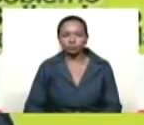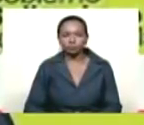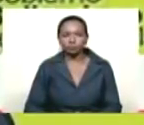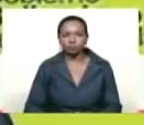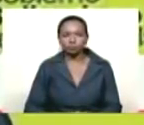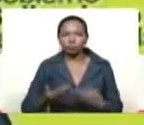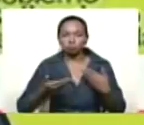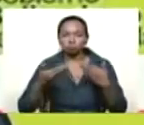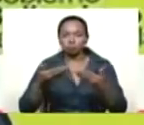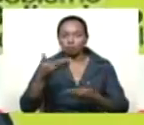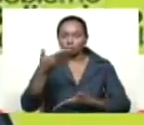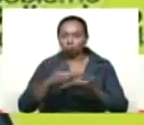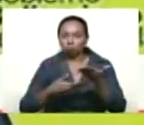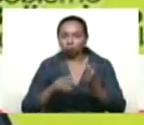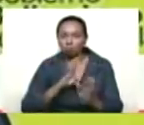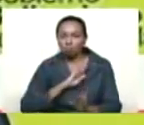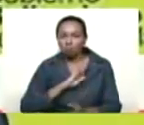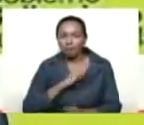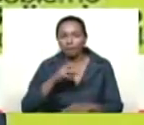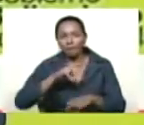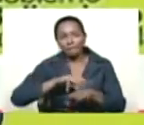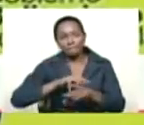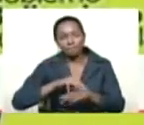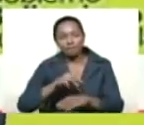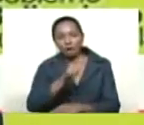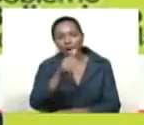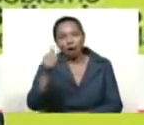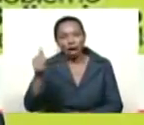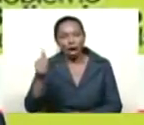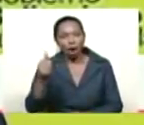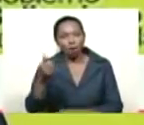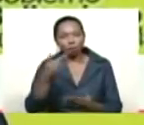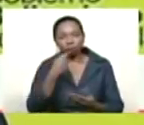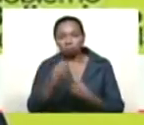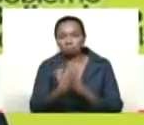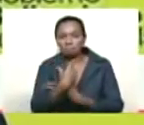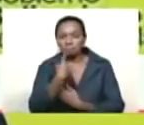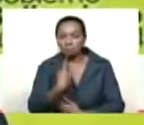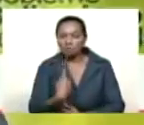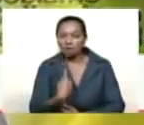su título. Bueno, de cada uno recibí un mensaje.